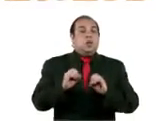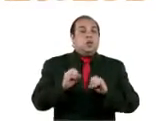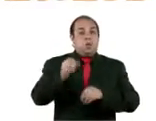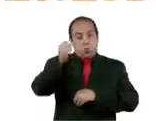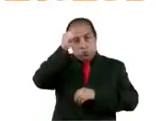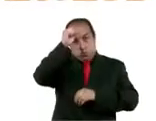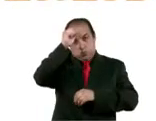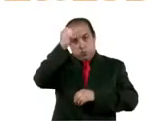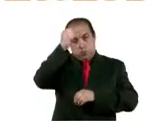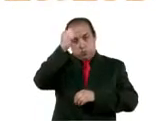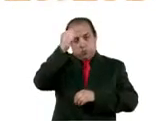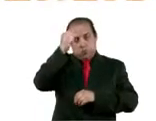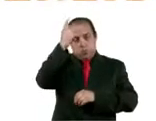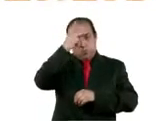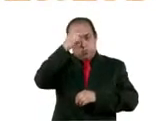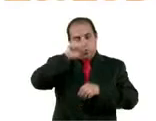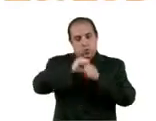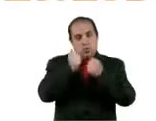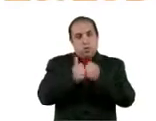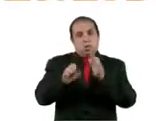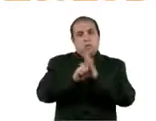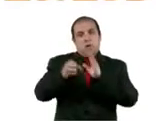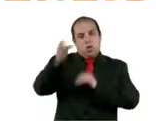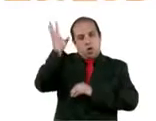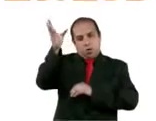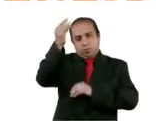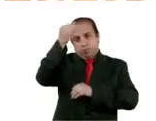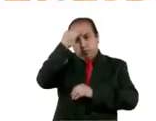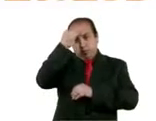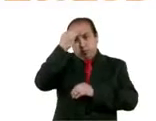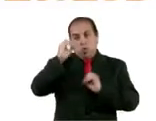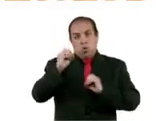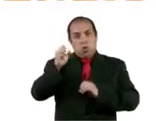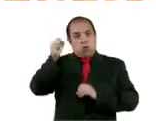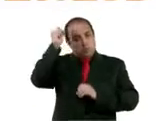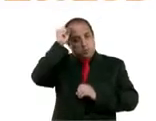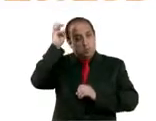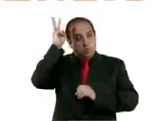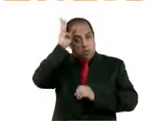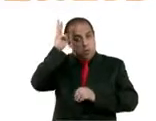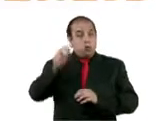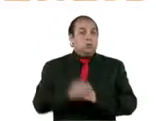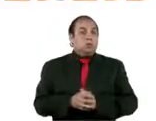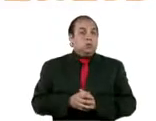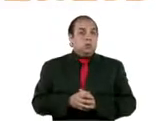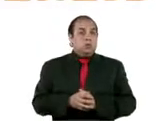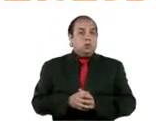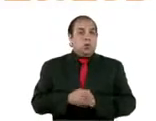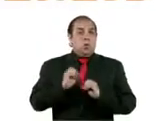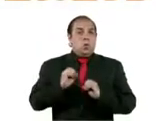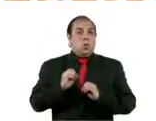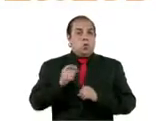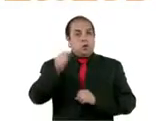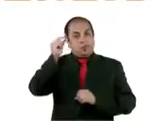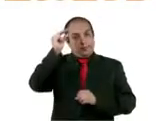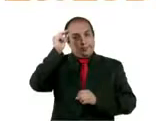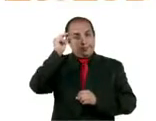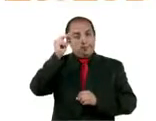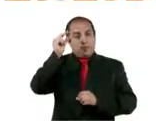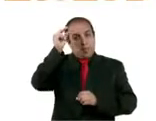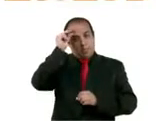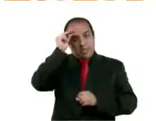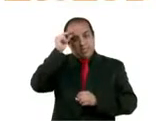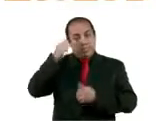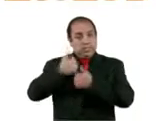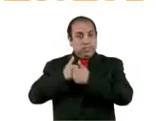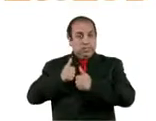como autismo, ¿sí?, como un síndrome de Down, como un retraso mental severo. Entonces,